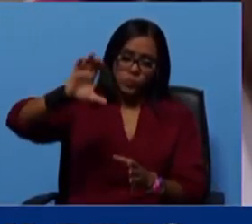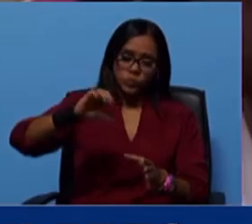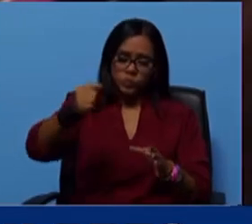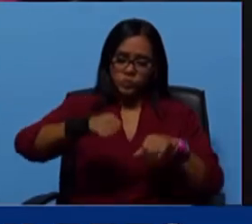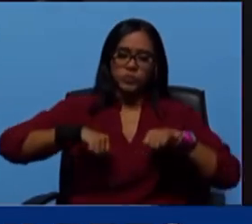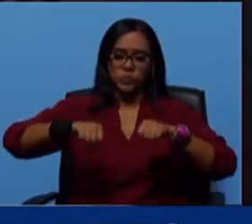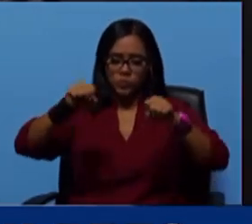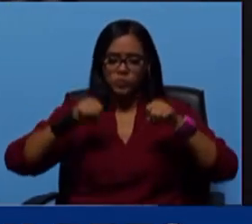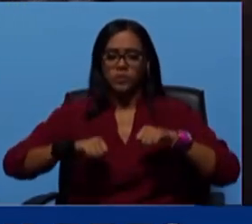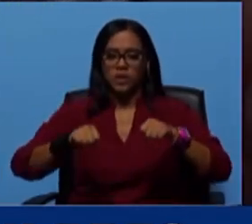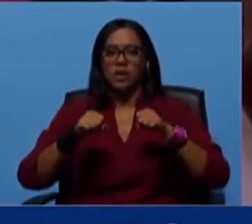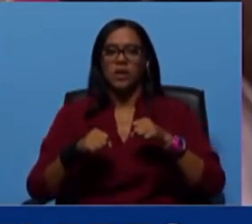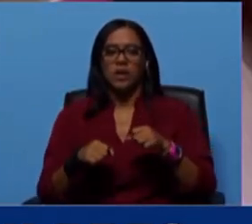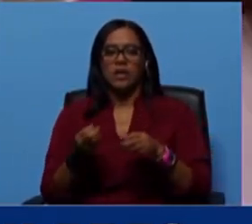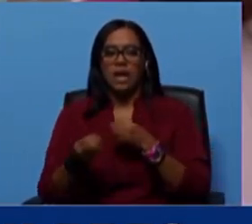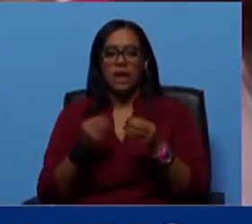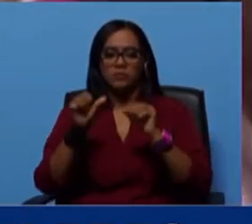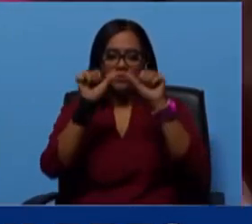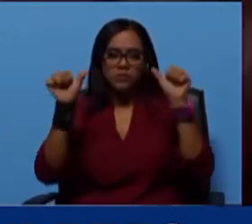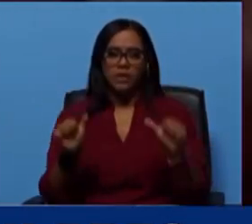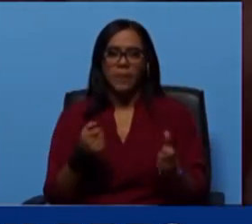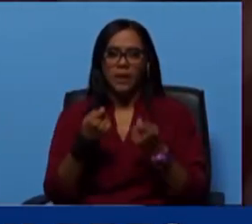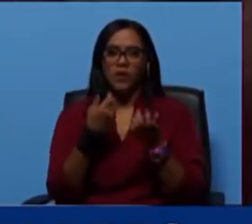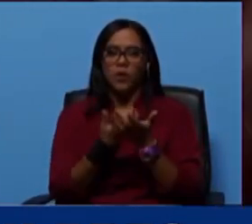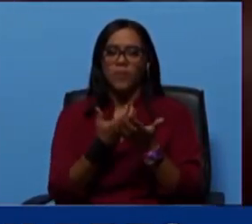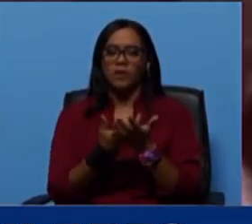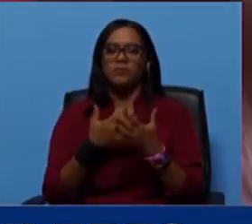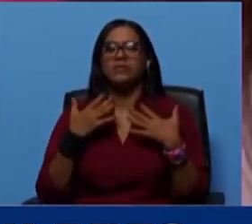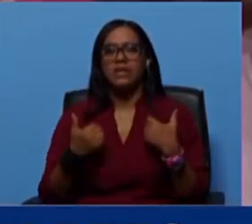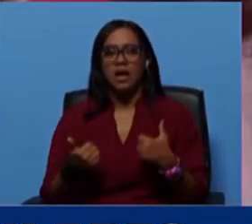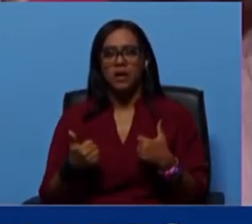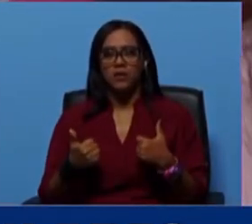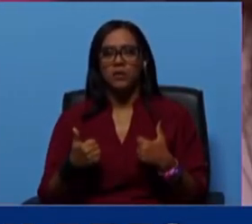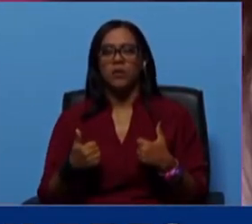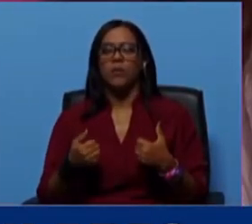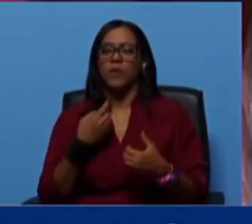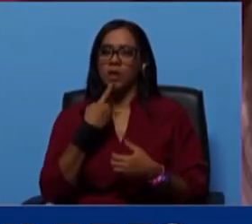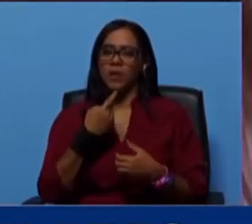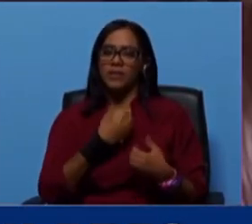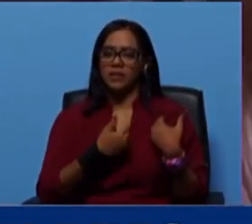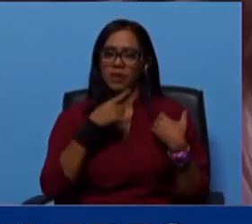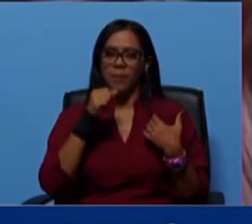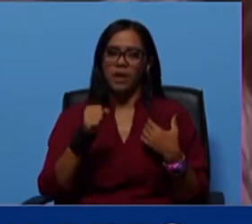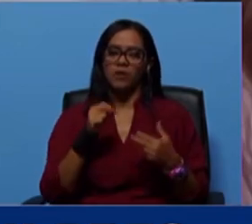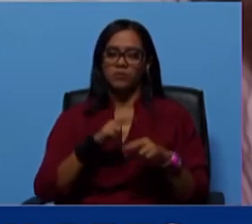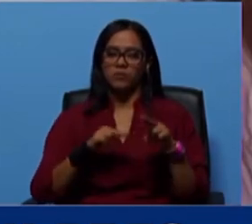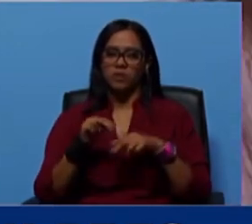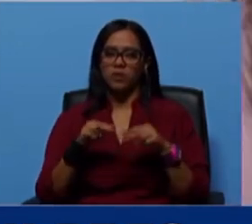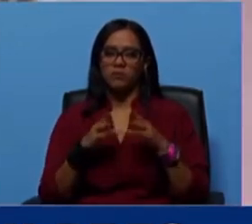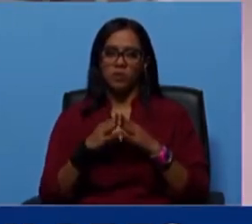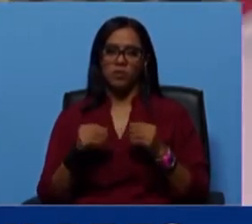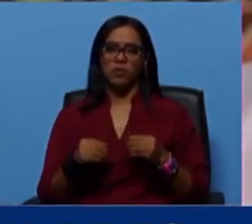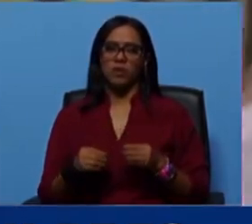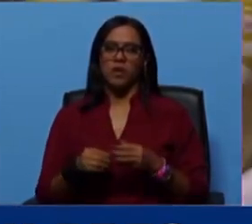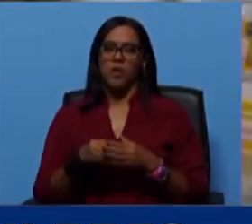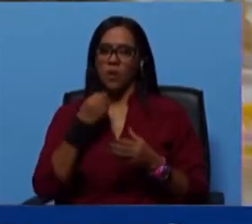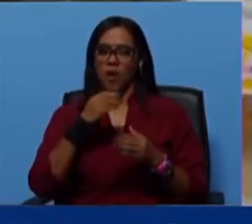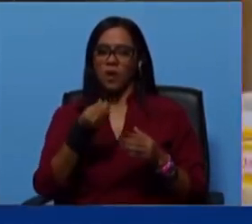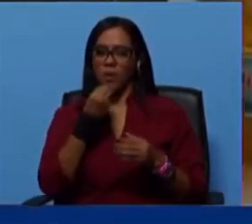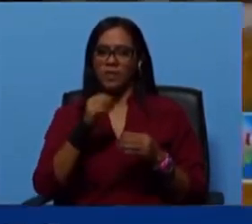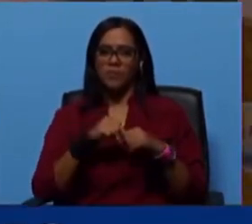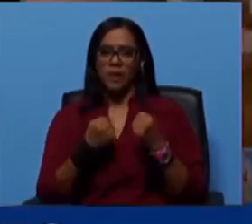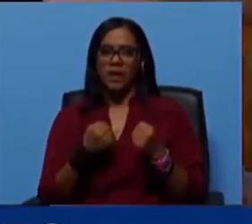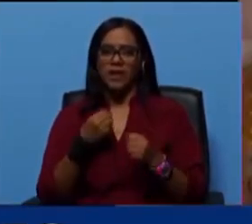se arma un circuito económico bien sano y virtuoso, como nos llamó el presidente Nicolás Maduro, a que lo construyéramos todos. Bueno, mientras se sigue comiendo su pan, le voy a